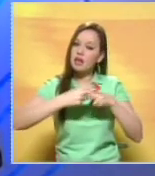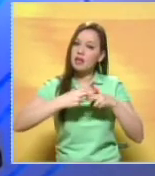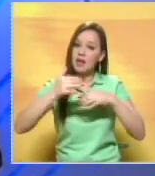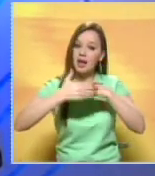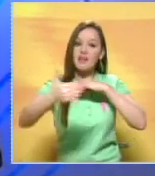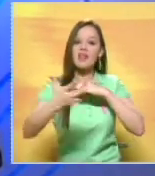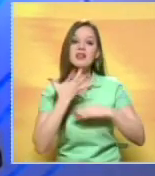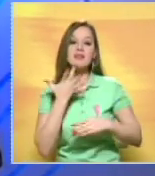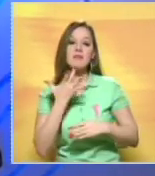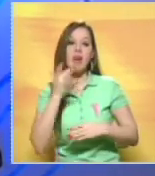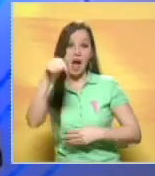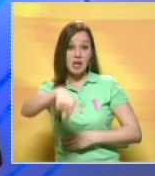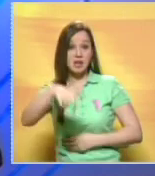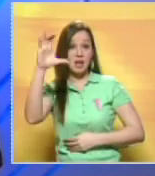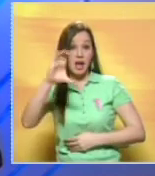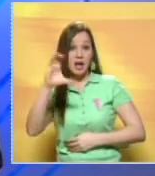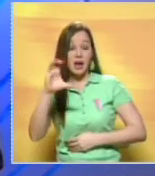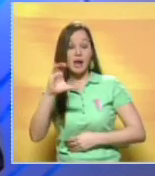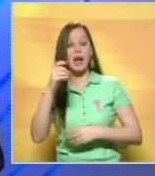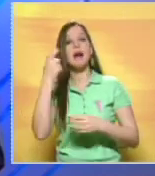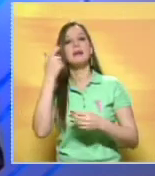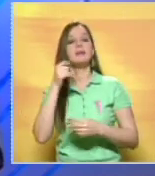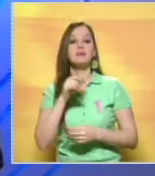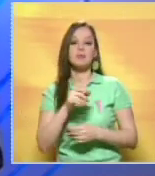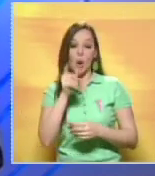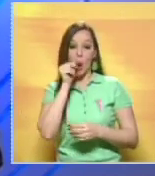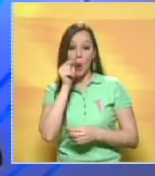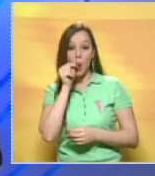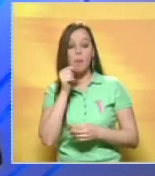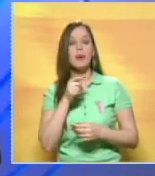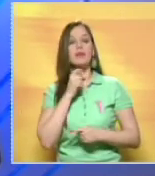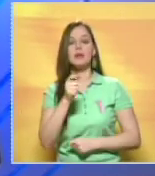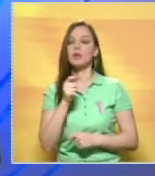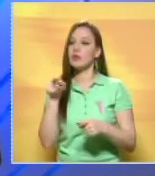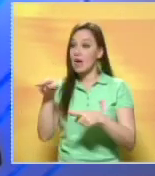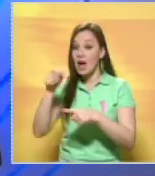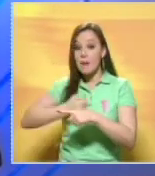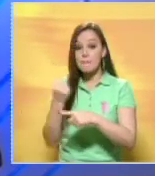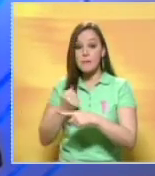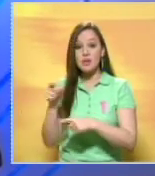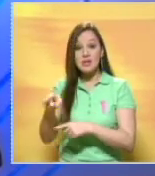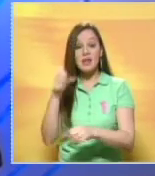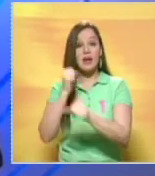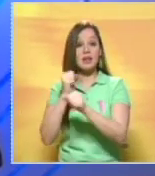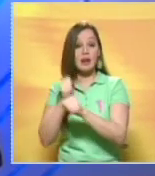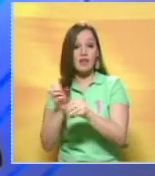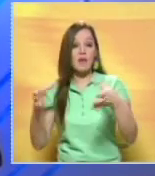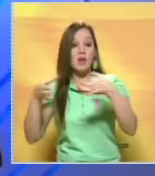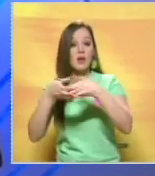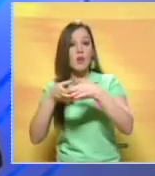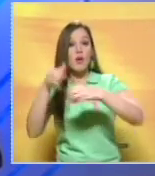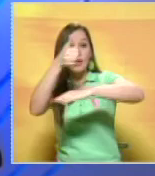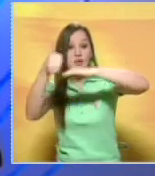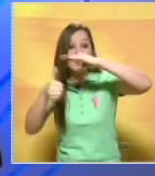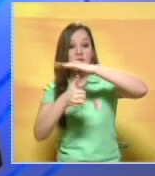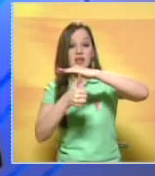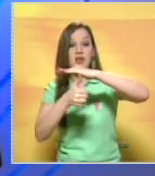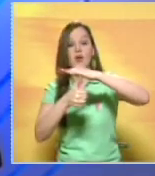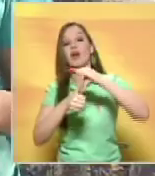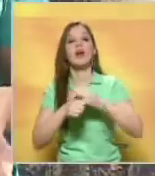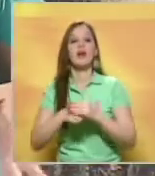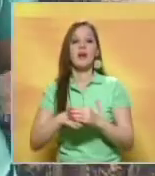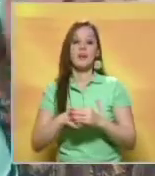San Martín, aquí en Caracas. Euclides Sotillo nos cuenta que el funcionario era miembro del equipo de trabajo del subdirector de ese organismo, Douglas